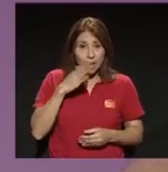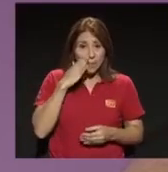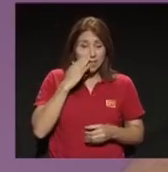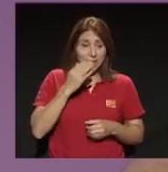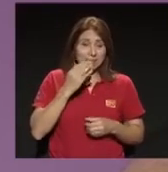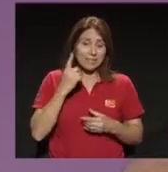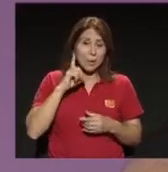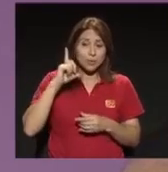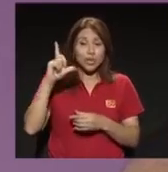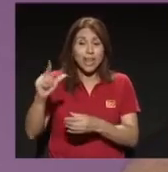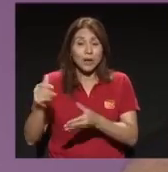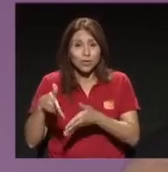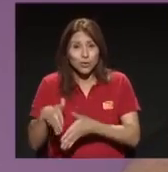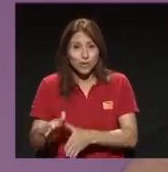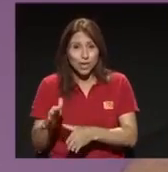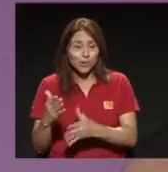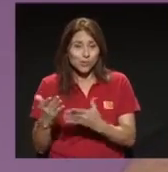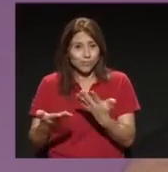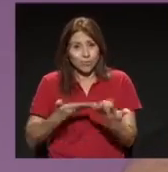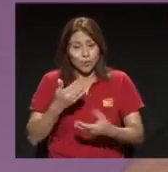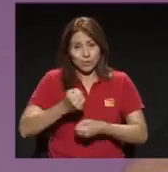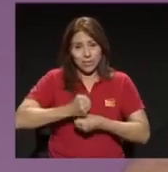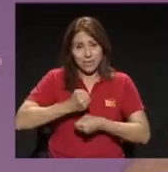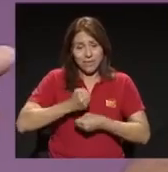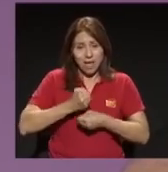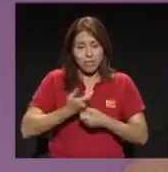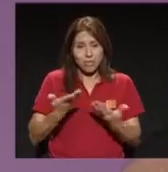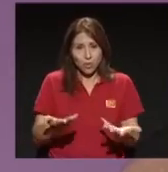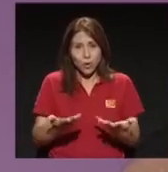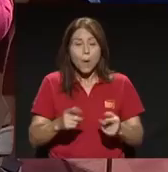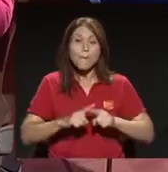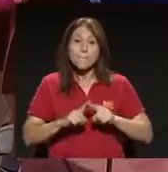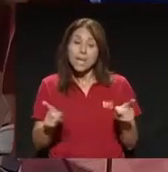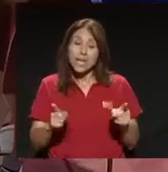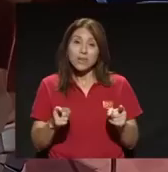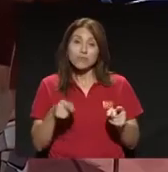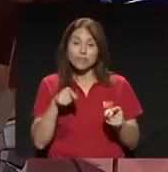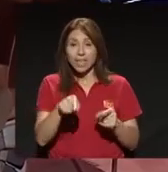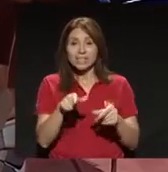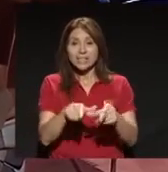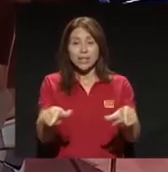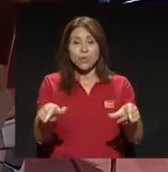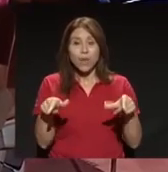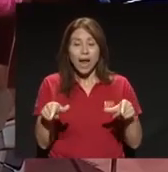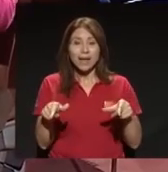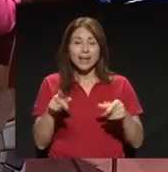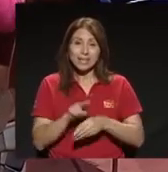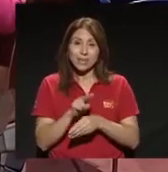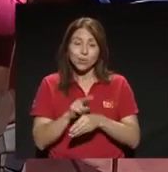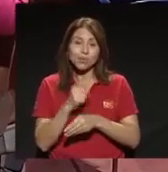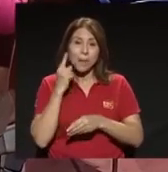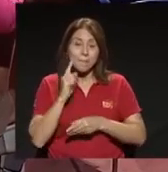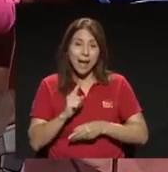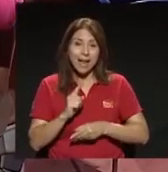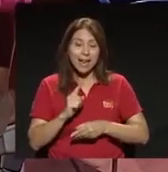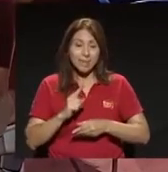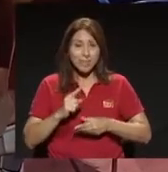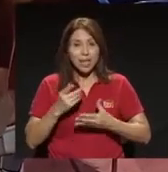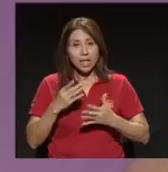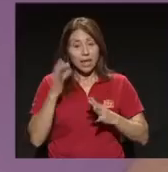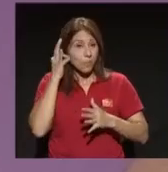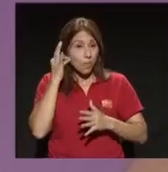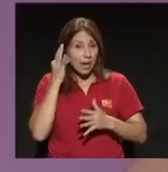la casa verdad esa ya no es una realidad es no se corresponde a la realidad pero el lugar que se usa parece traérsela que si es importante para